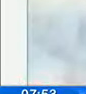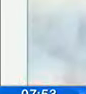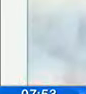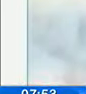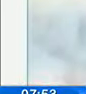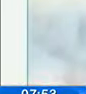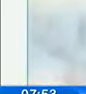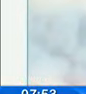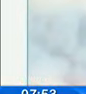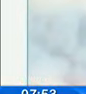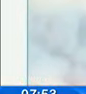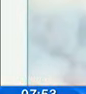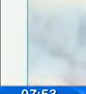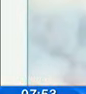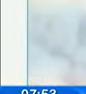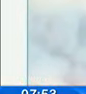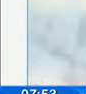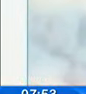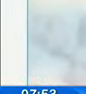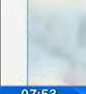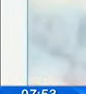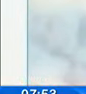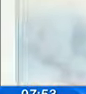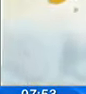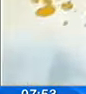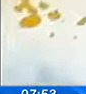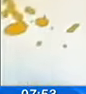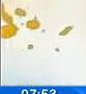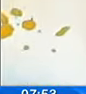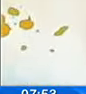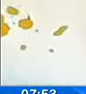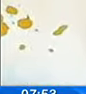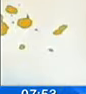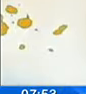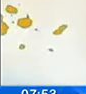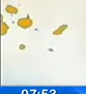que emite al país a través de su página web.